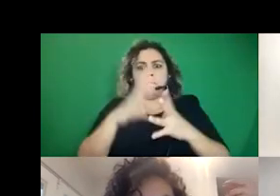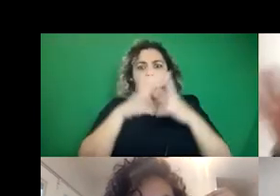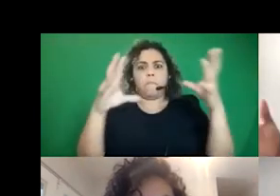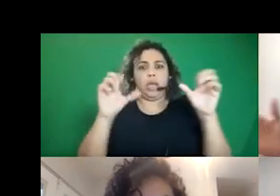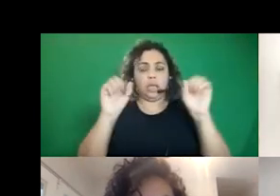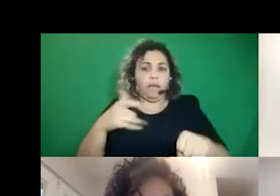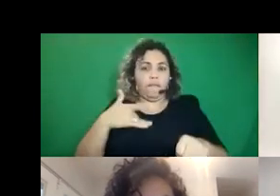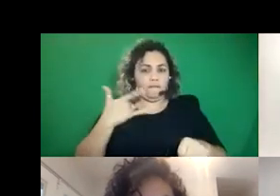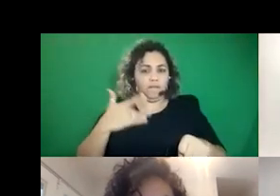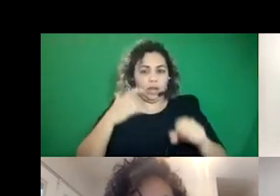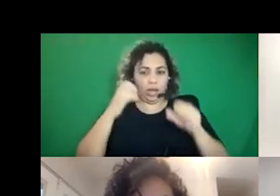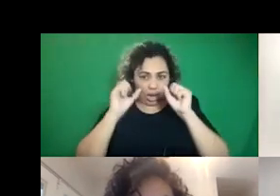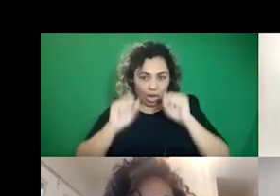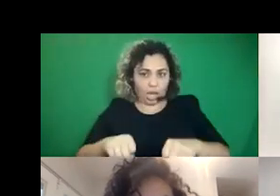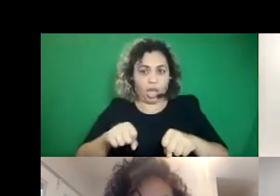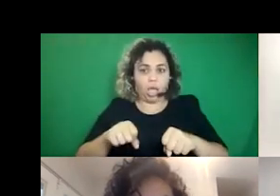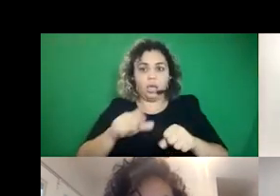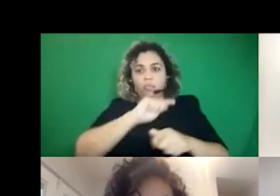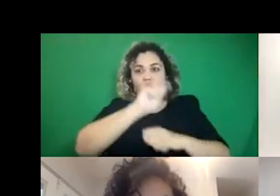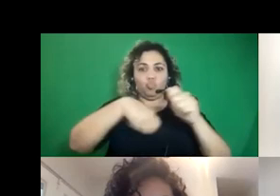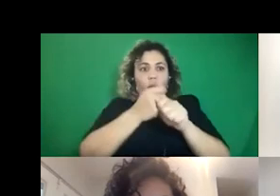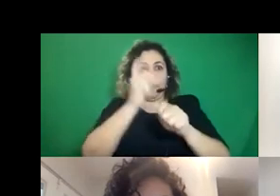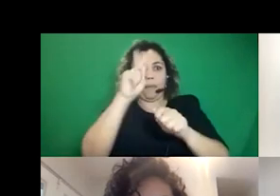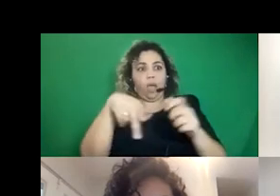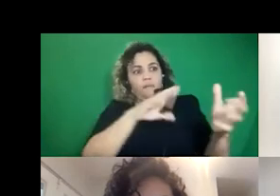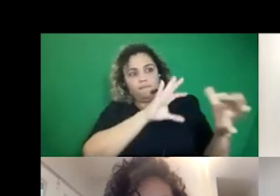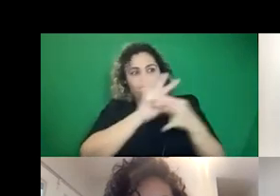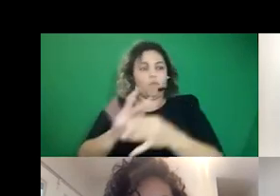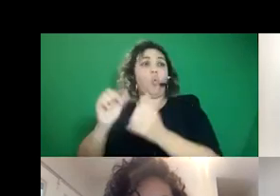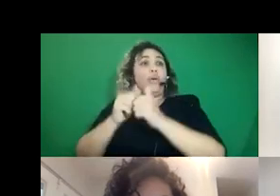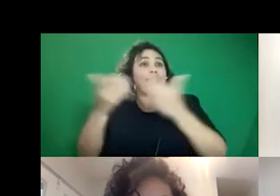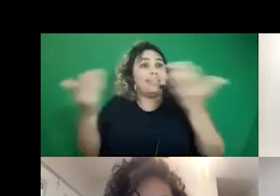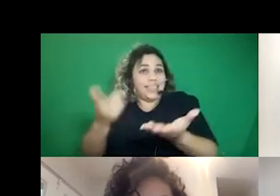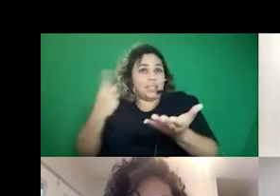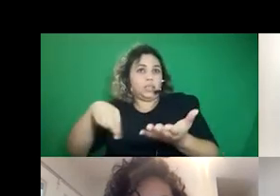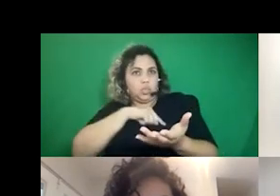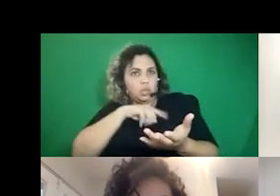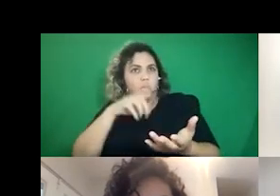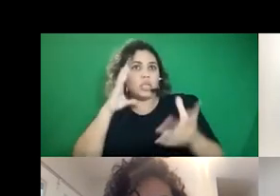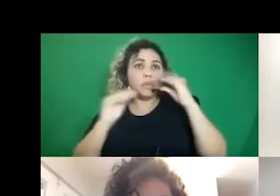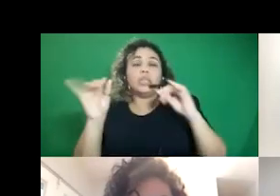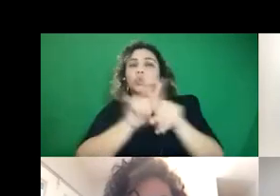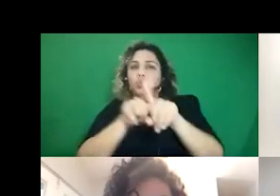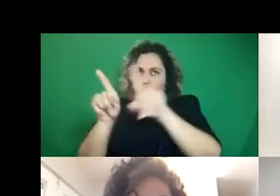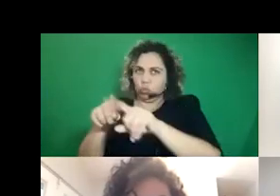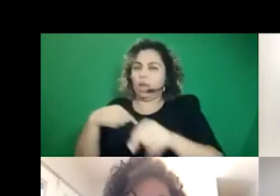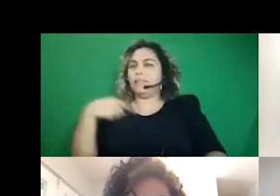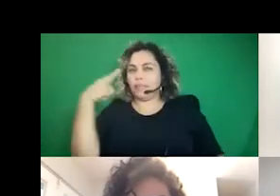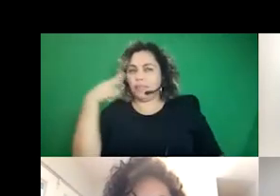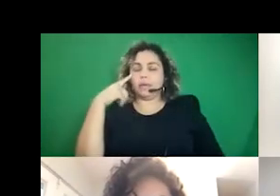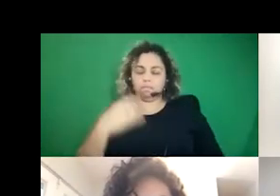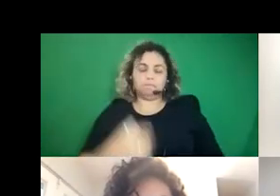el blog que tienen muchísima información y creo que podríamos